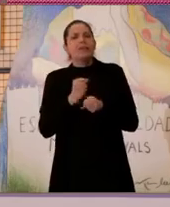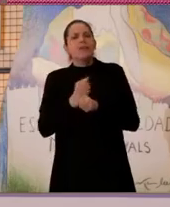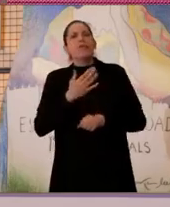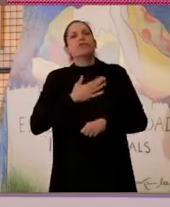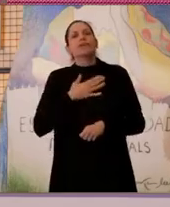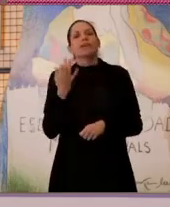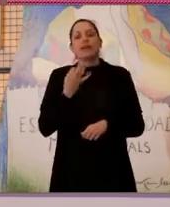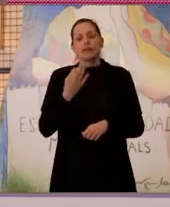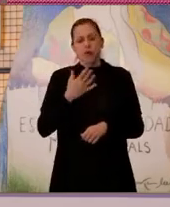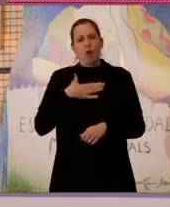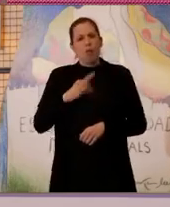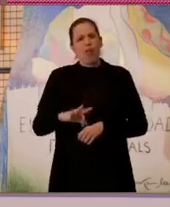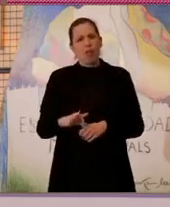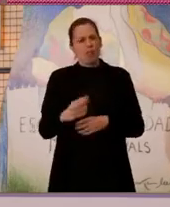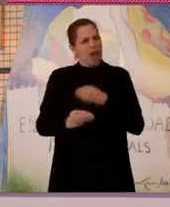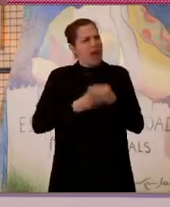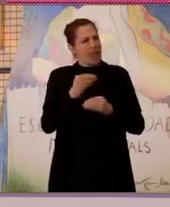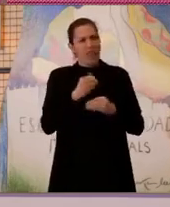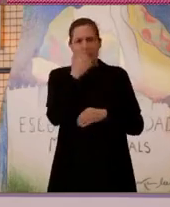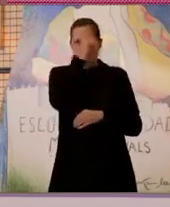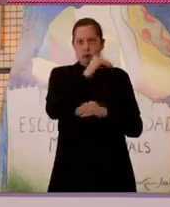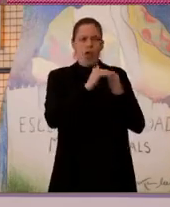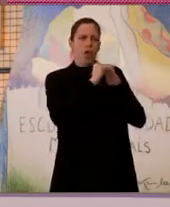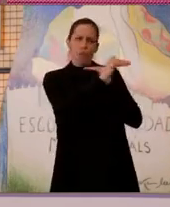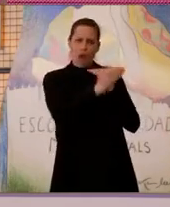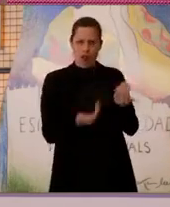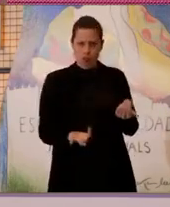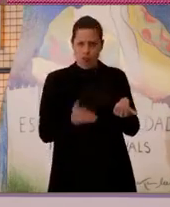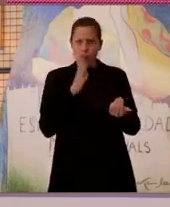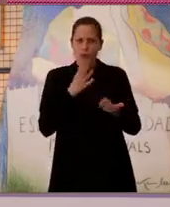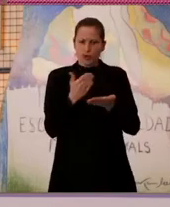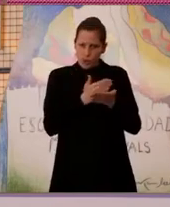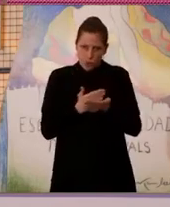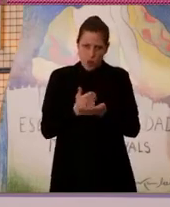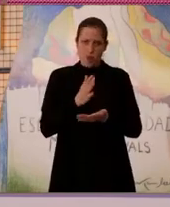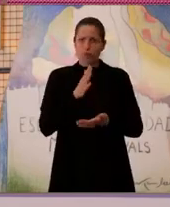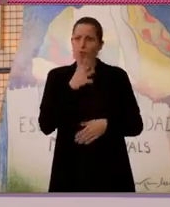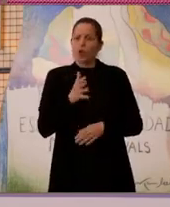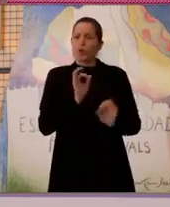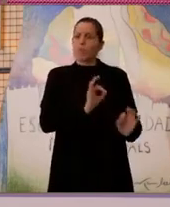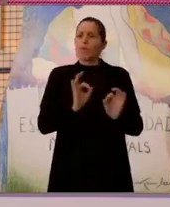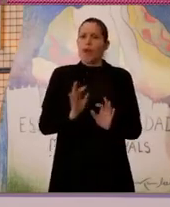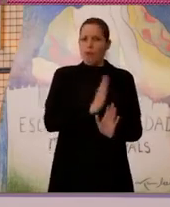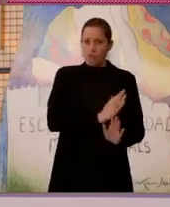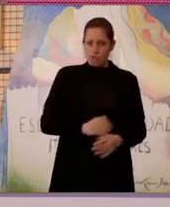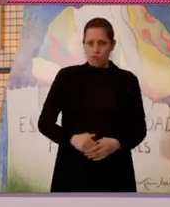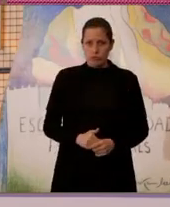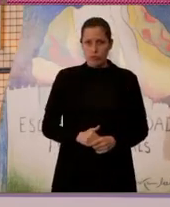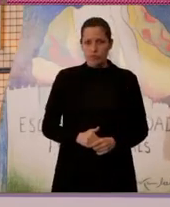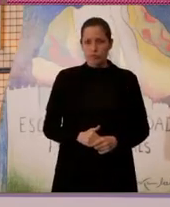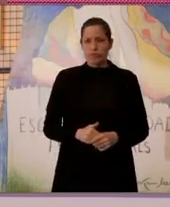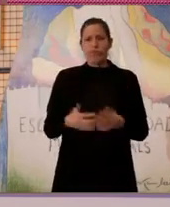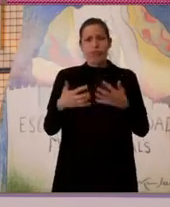los hombres y para esto estudiamos y para esto nos preparamos etcétera este fue una fase una fase bastante larga